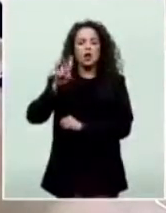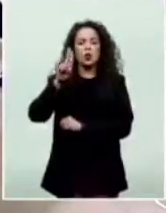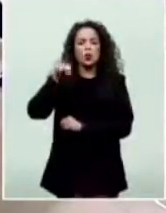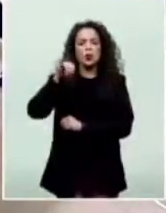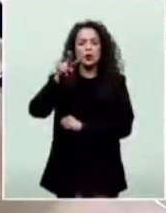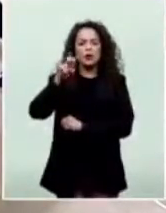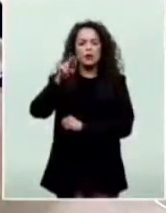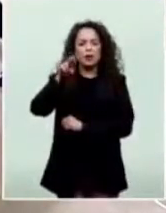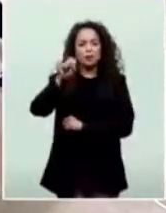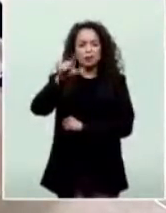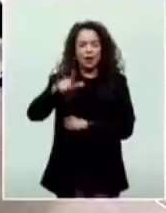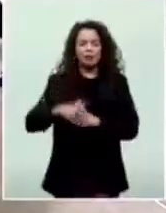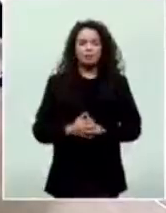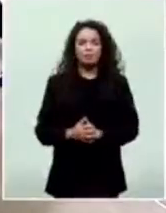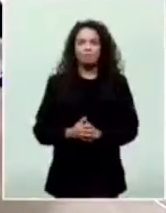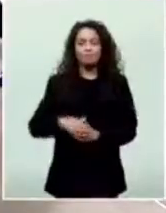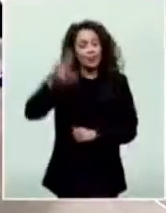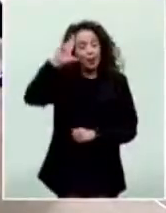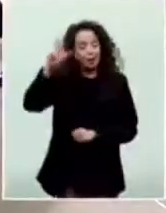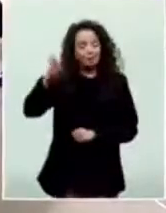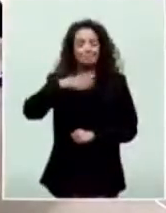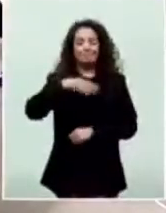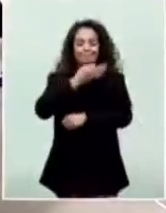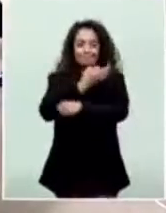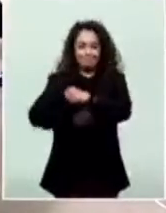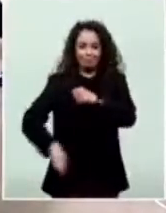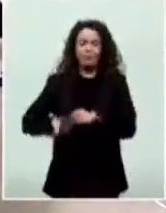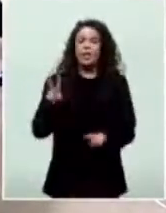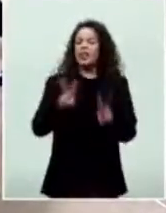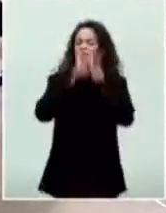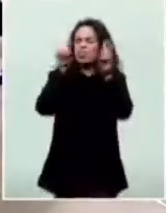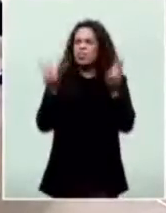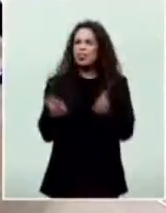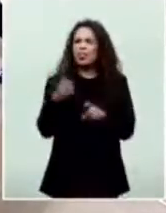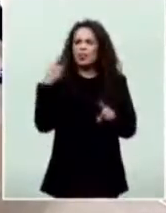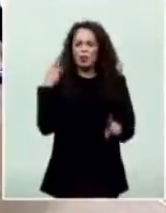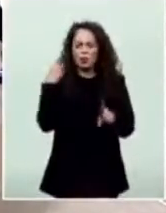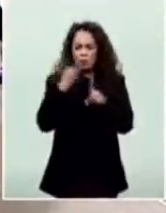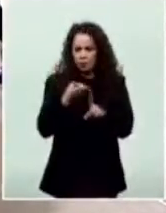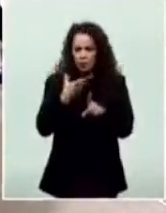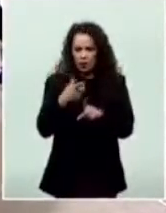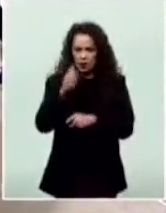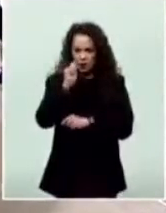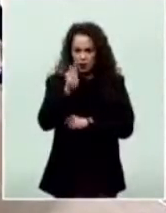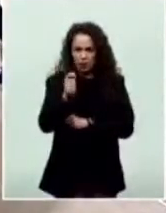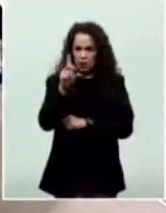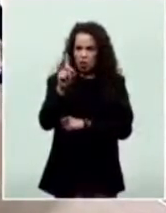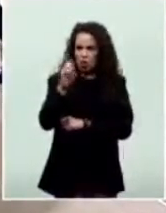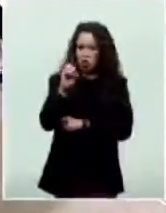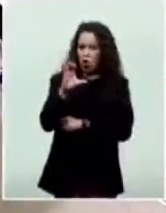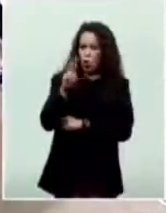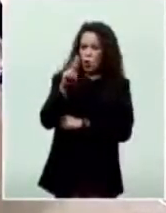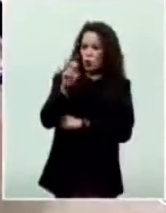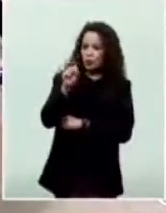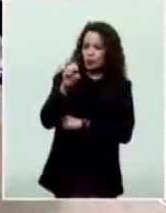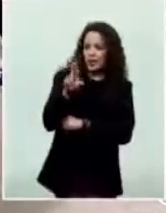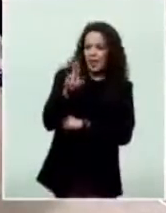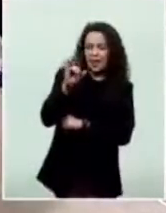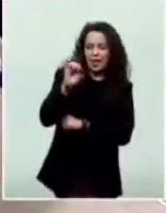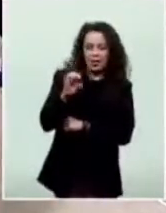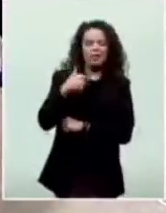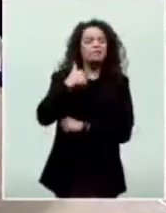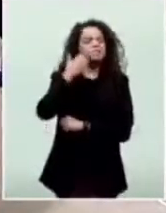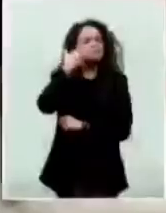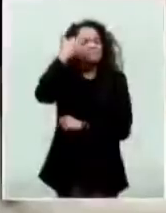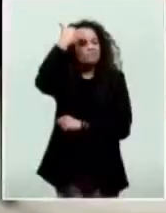Hola, ministro, buenas tardes. Hola. Retomando el tema de la docuserie, me gustaría saber, ahora